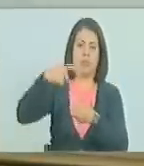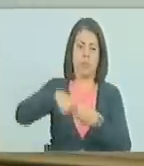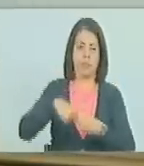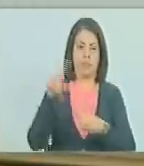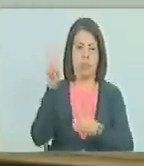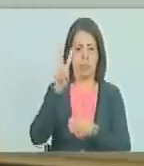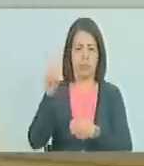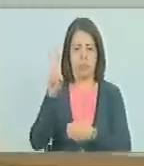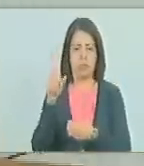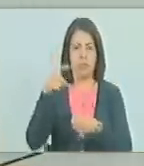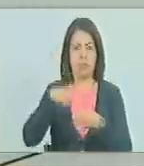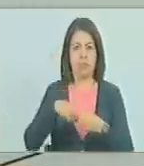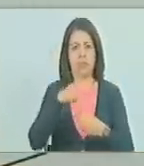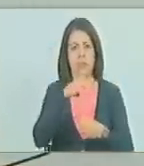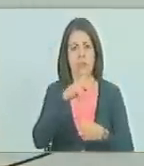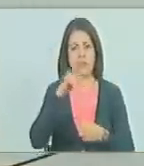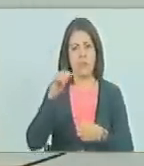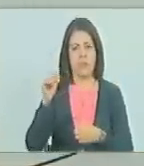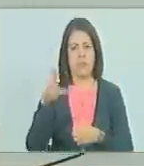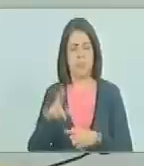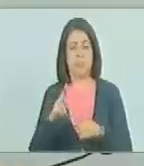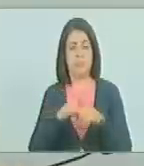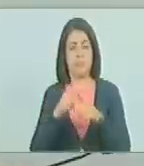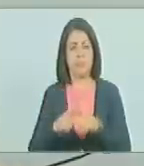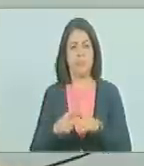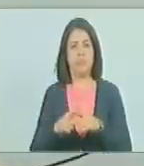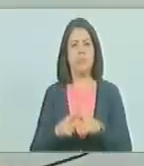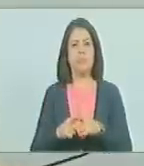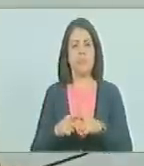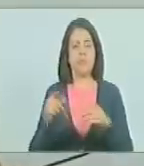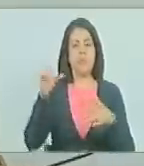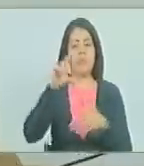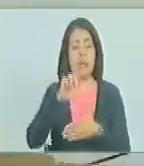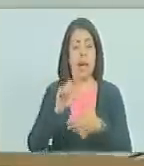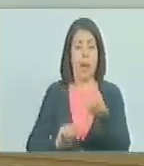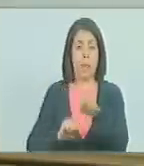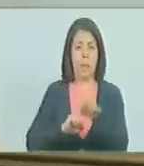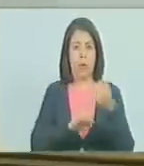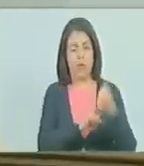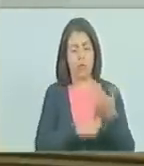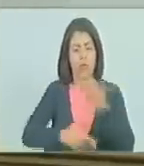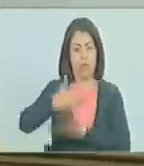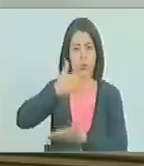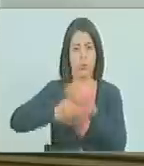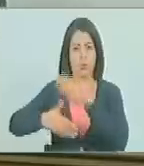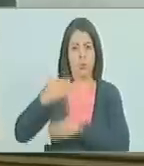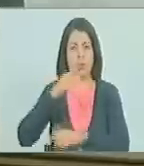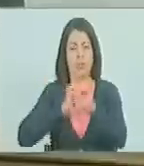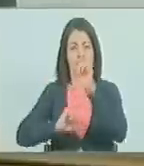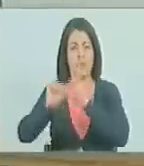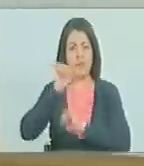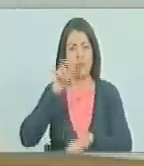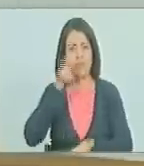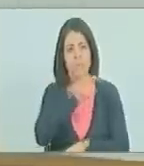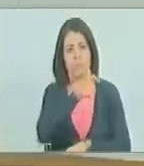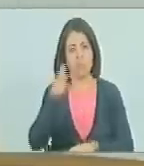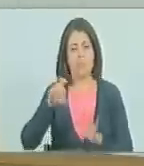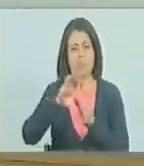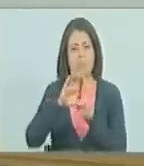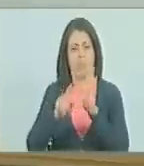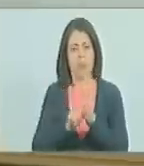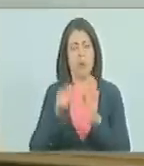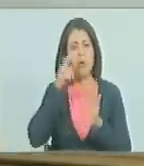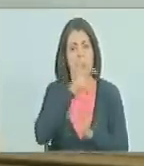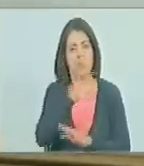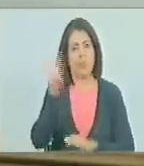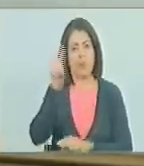de Venezuela al TIAR, Tratado Interamericano de Asistencia Recíproca para la Defensa de la Soberanía, la Constitución y el Pueblo